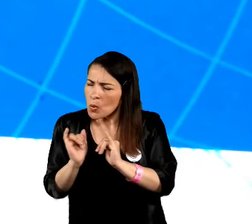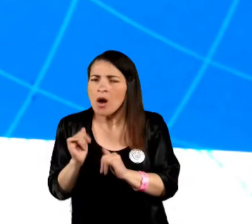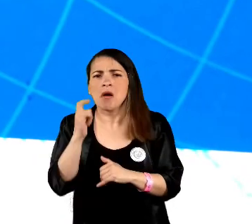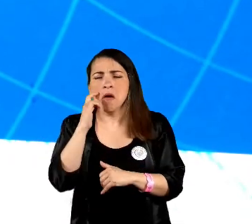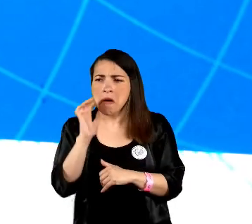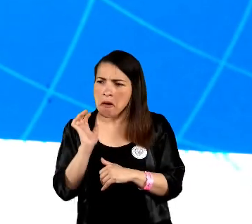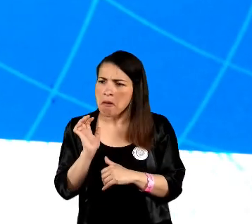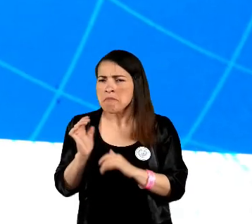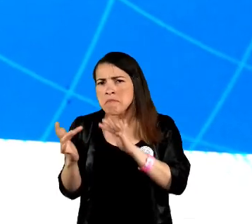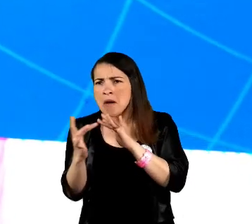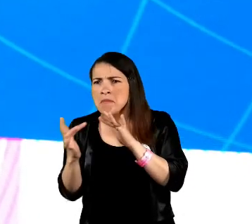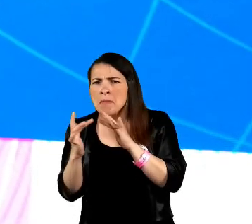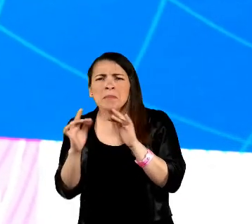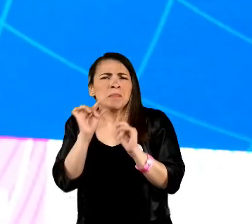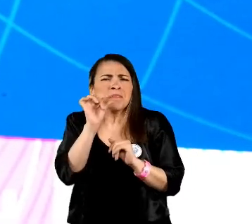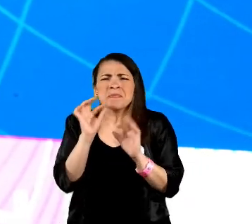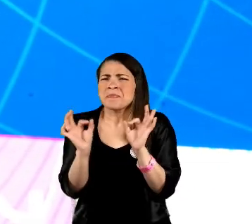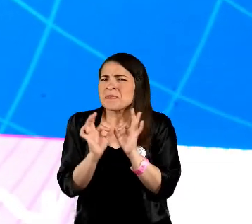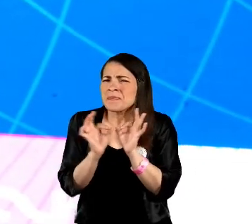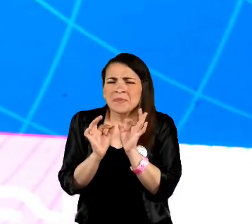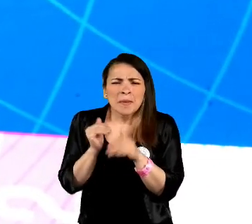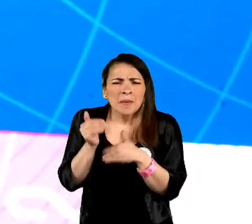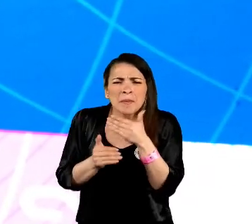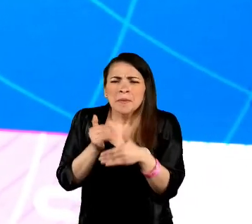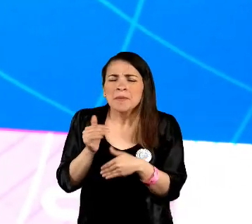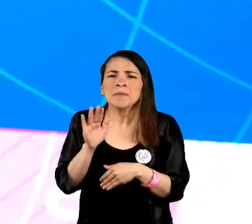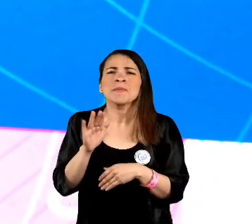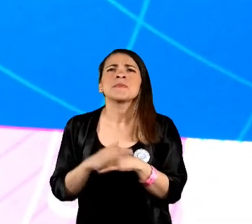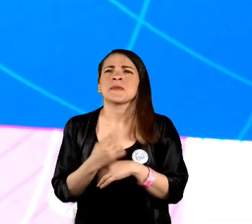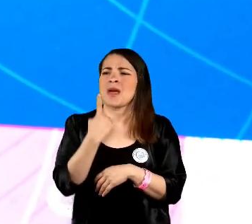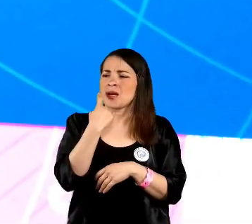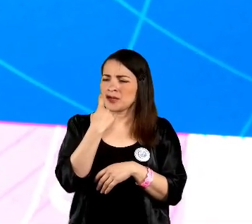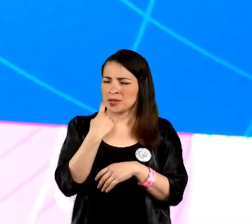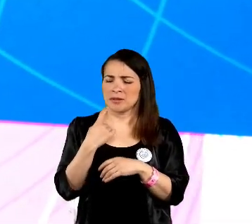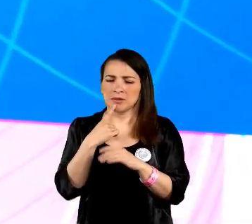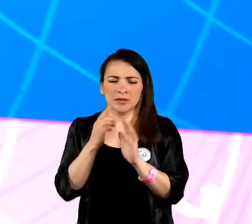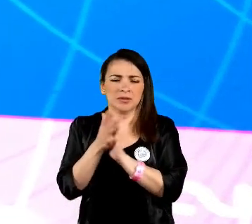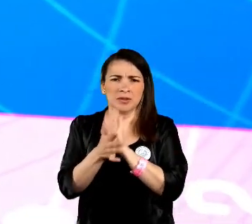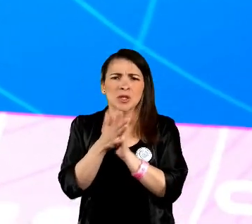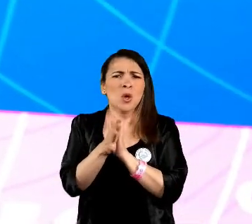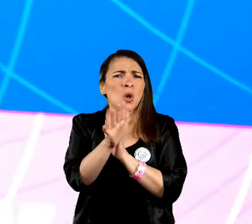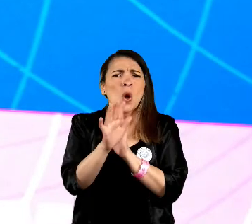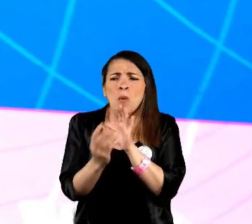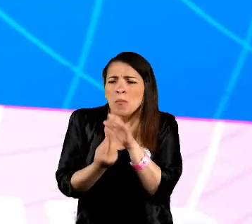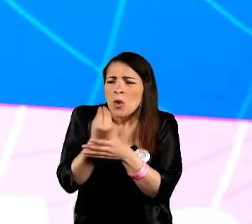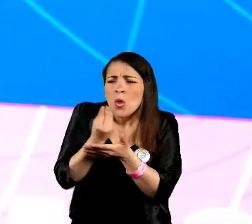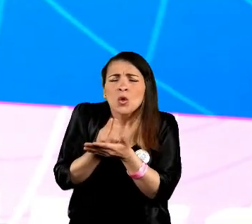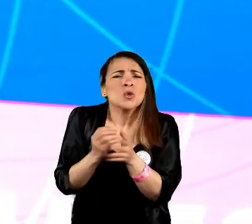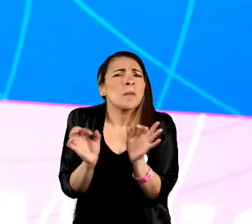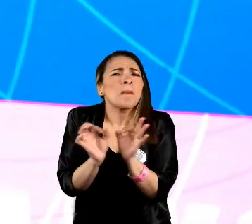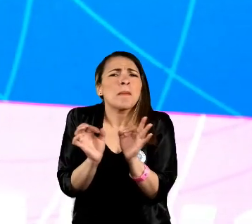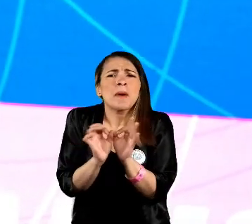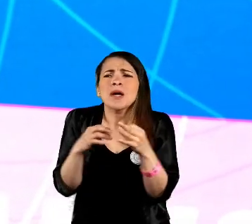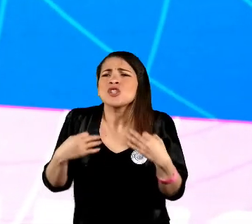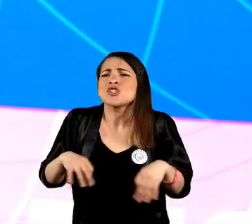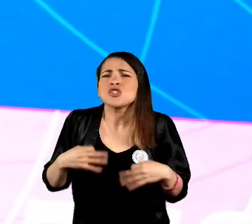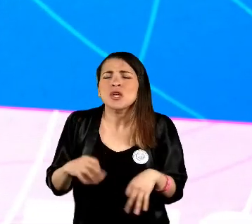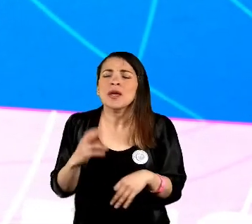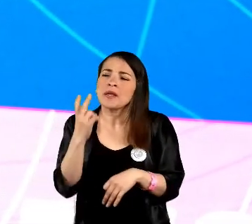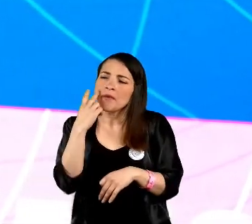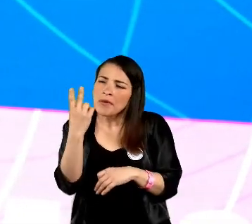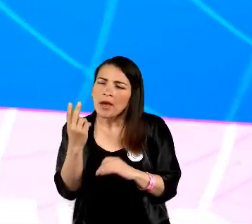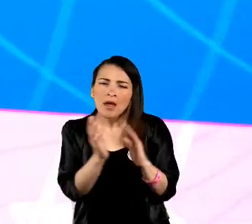y empezar a hacer cositas chicas ayer hablaban muy bien de hacer productos chiquitos al inicio de ver todo el flujo